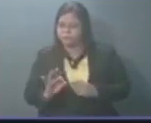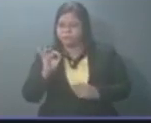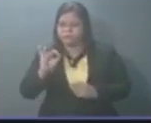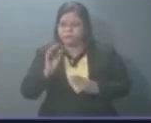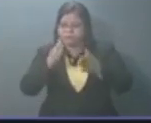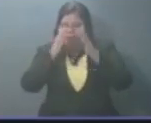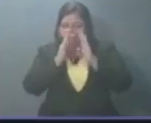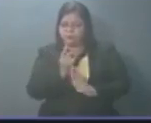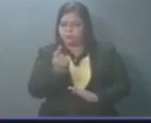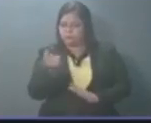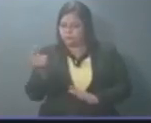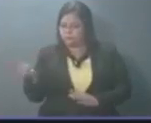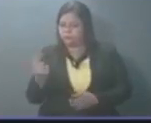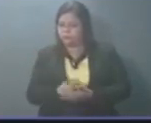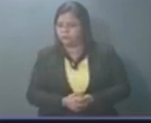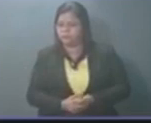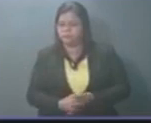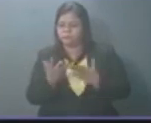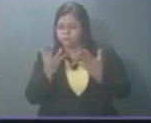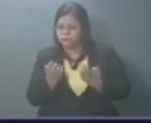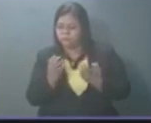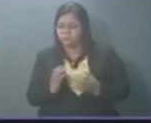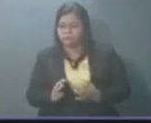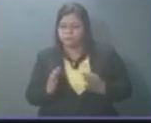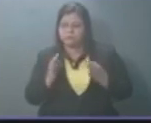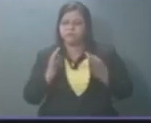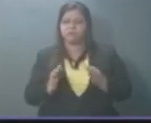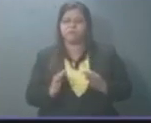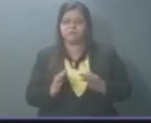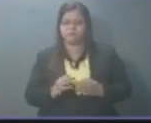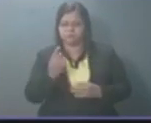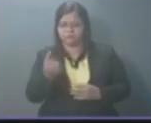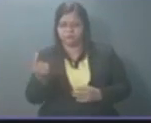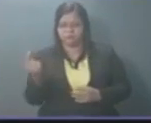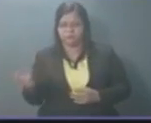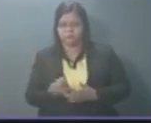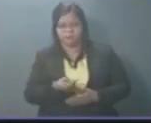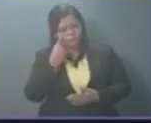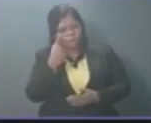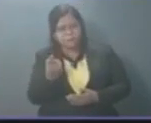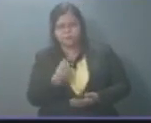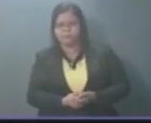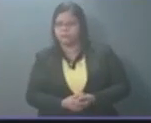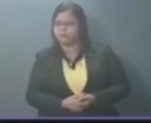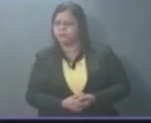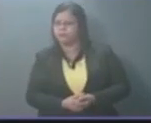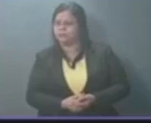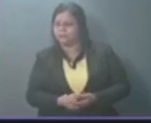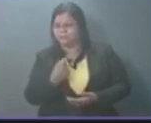al usuario, que buscaran darle dignidad al usuario. Miren esto, esto